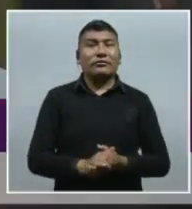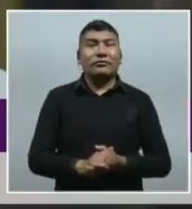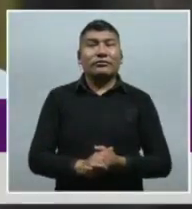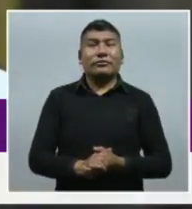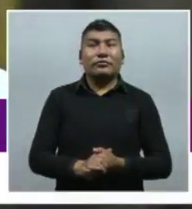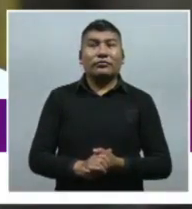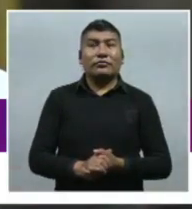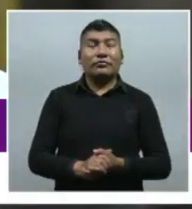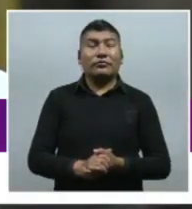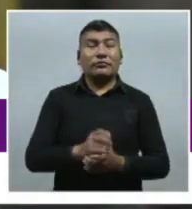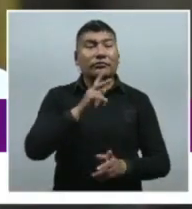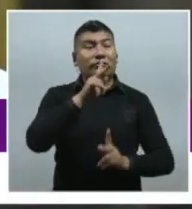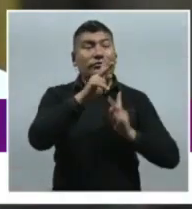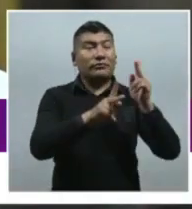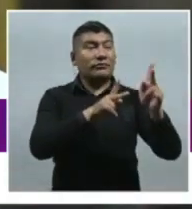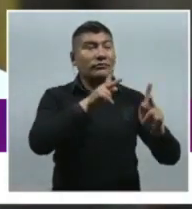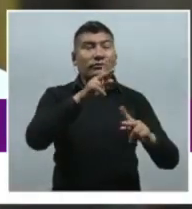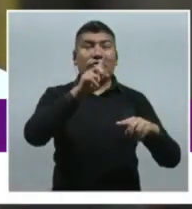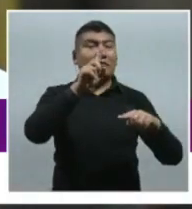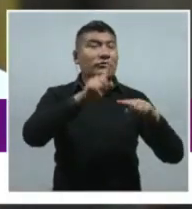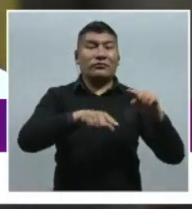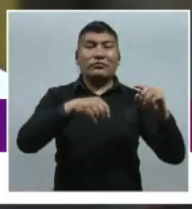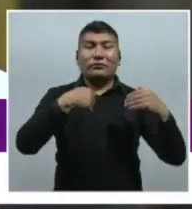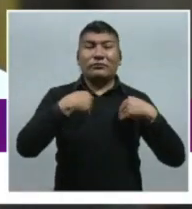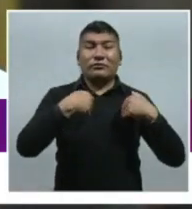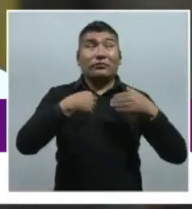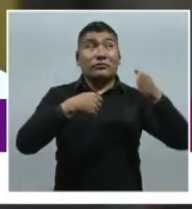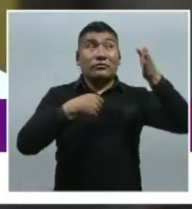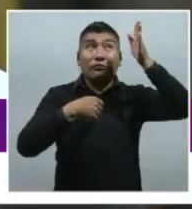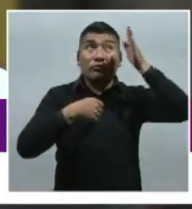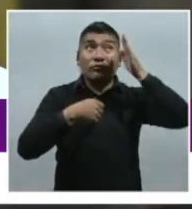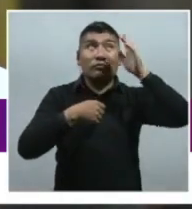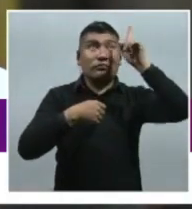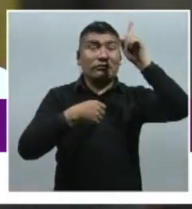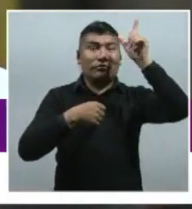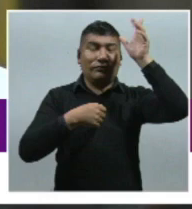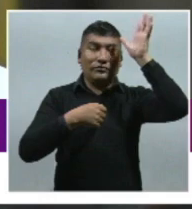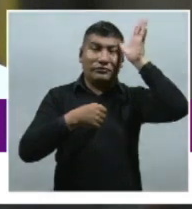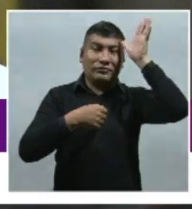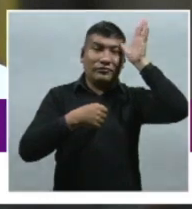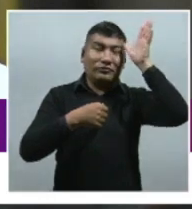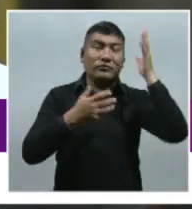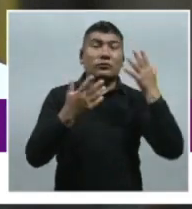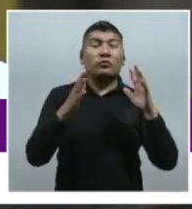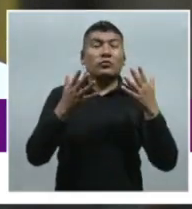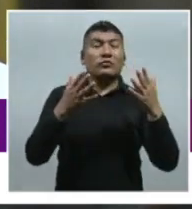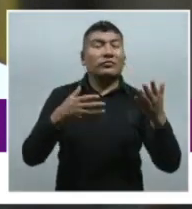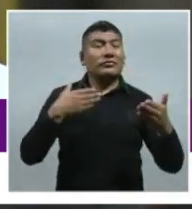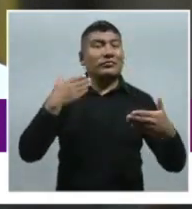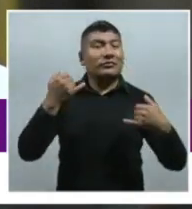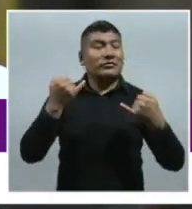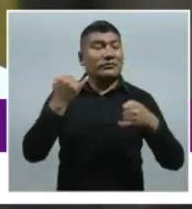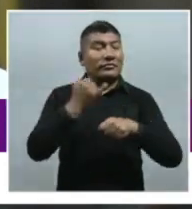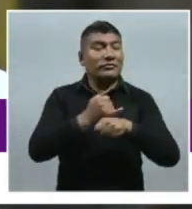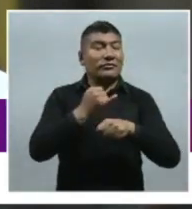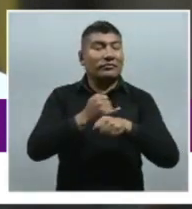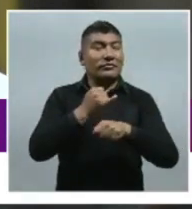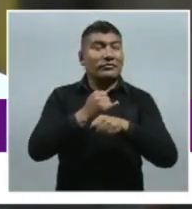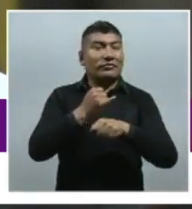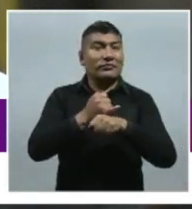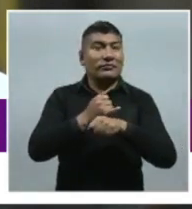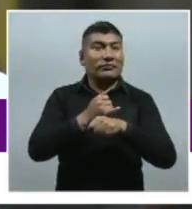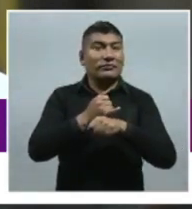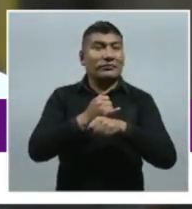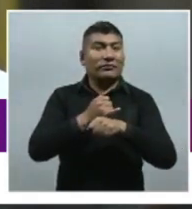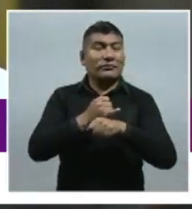el hombre no puede tener a Dios por padre si no tiene a la iglesia por madre